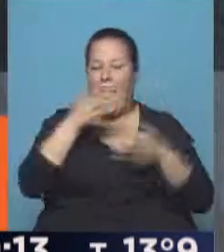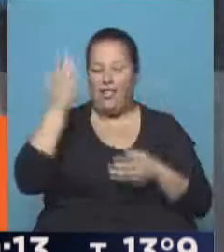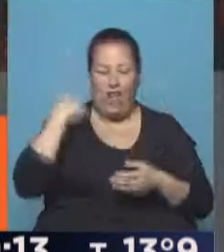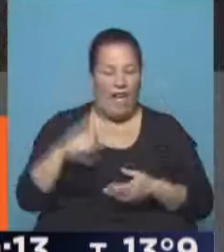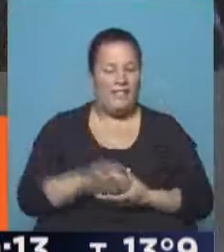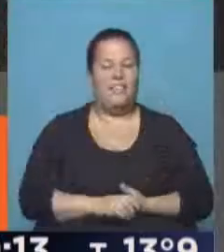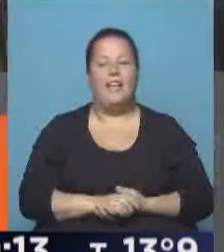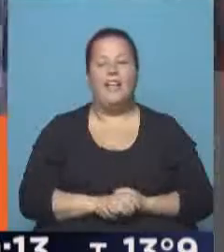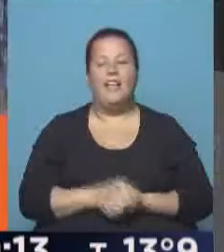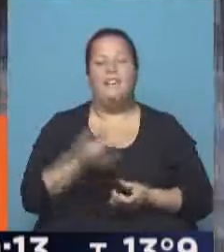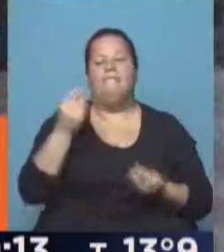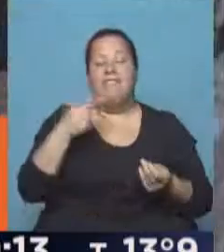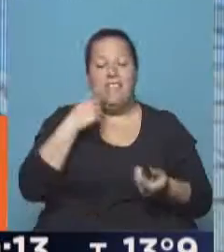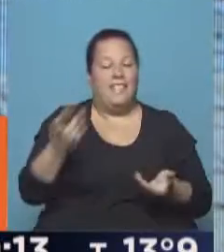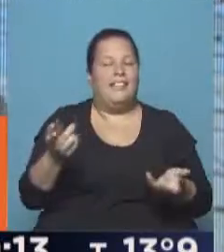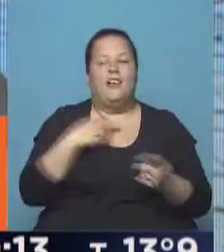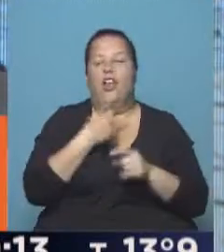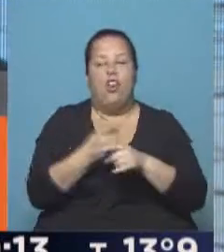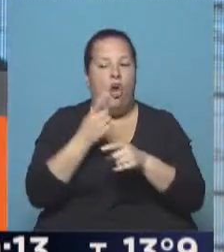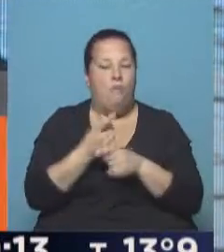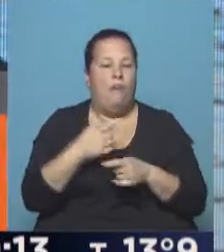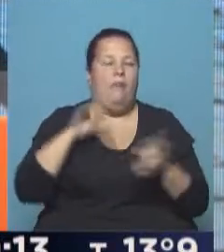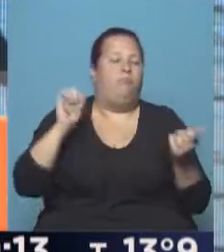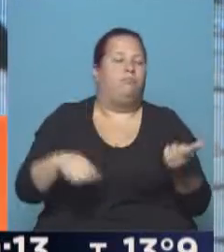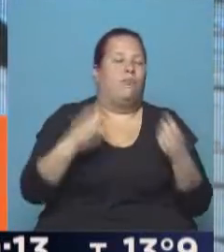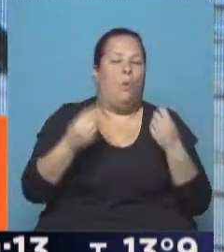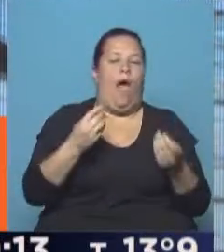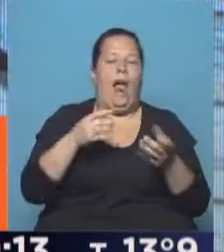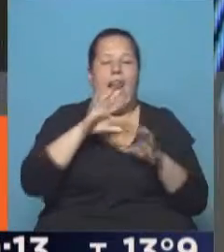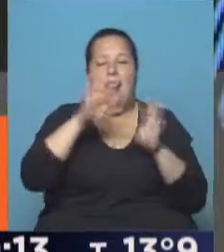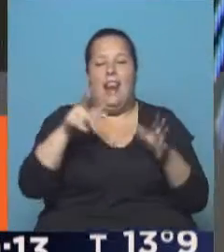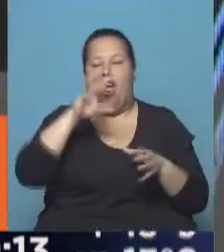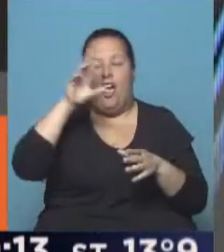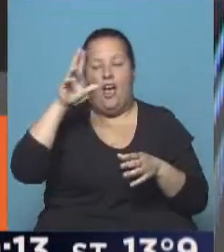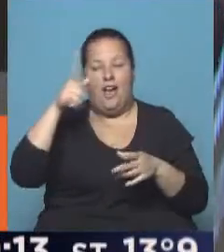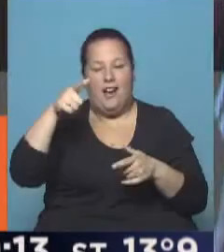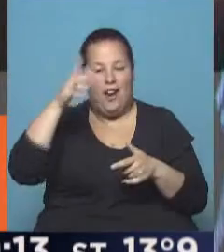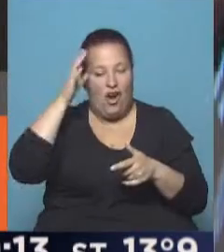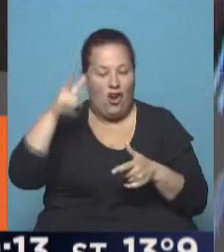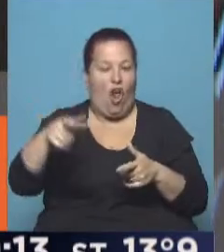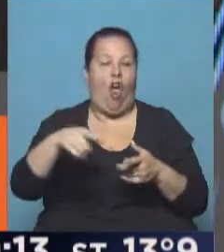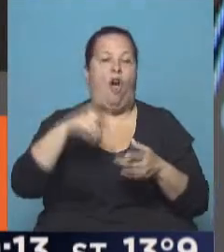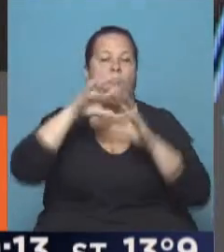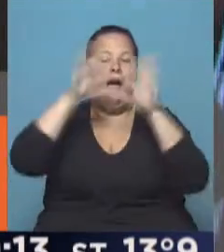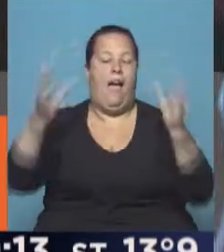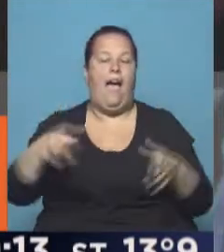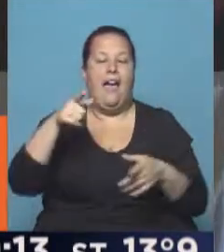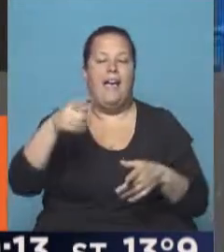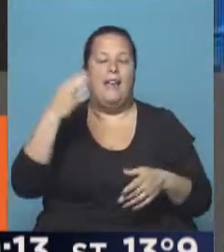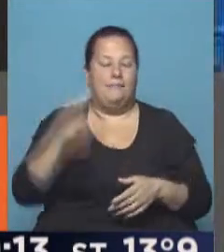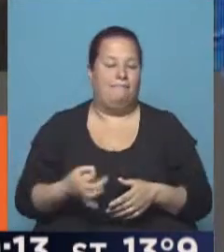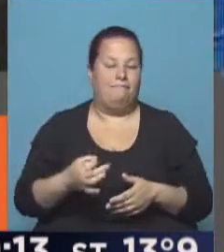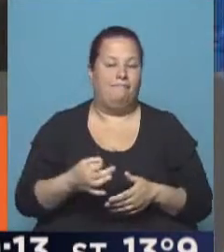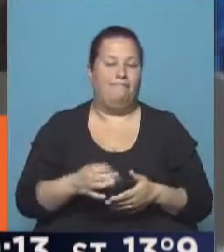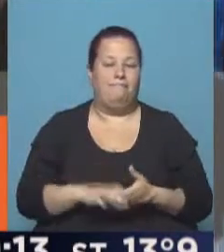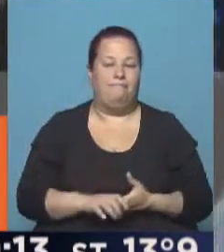día de ayer en el cual decían, uno no puede desconocer el arco de Tito en Roma, donde está realmente